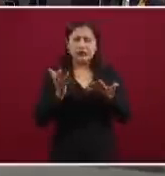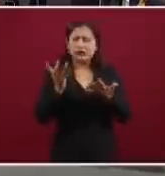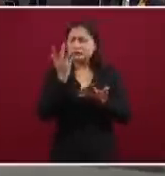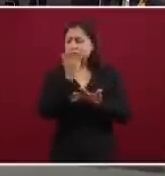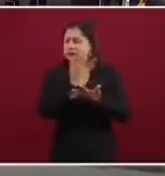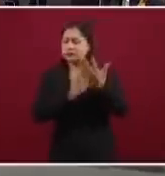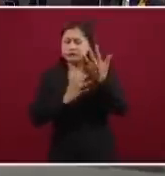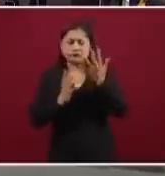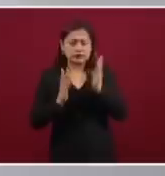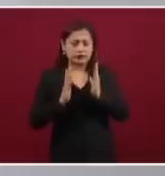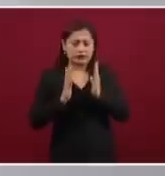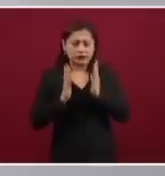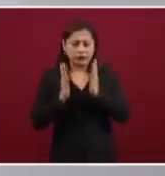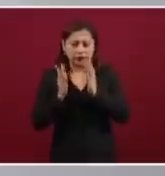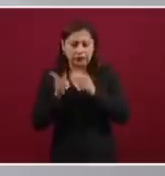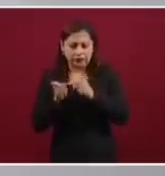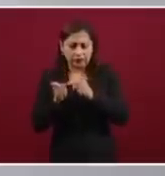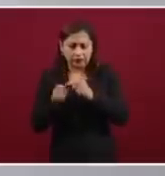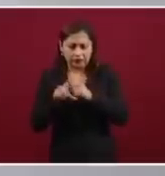se da cuenta.